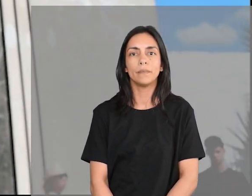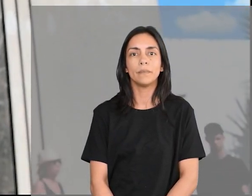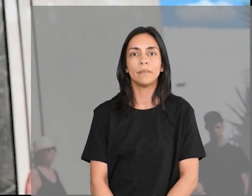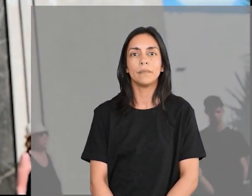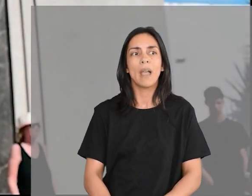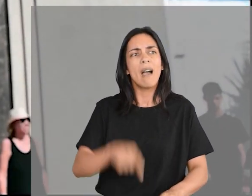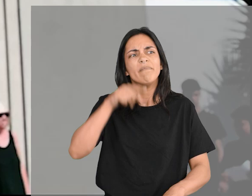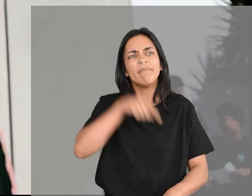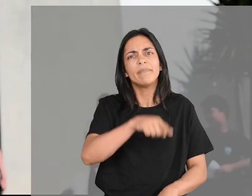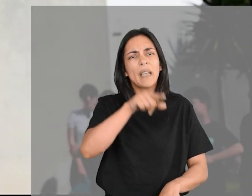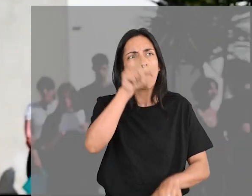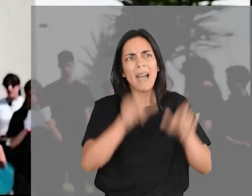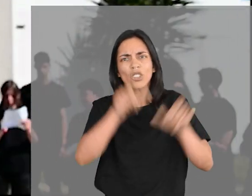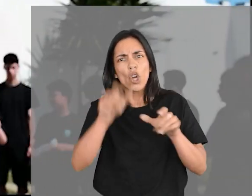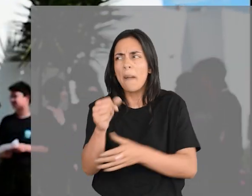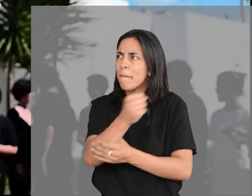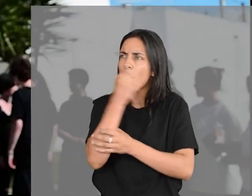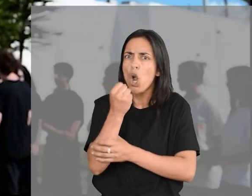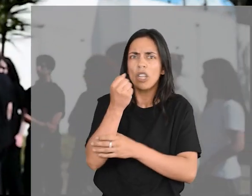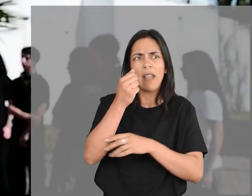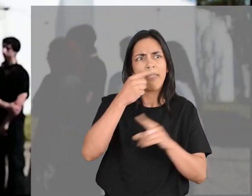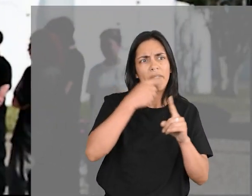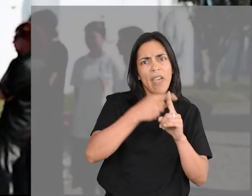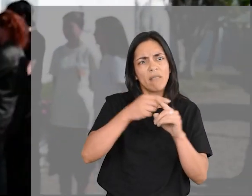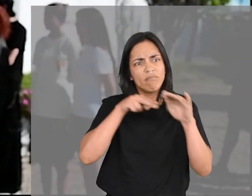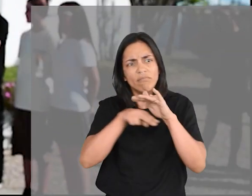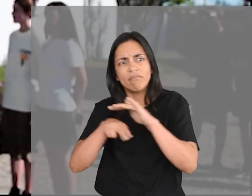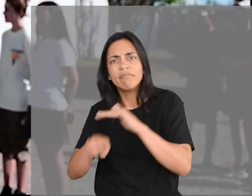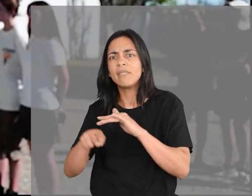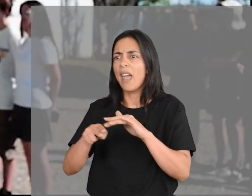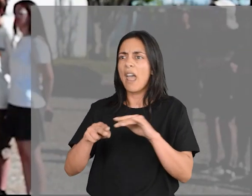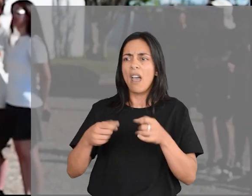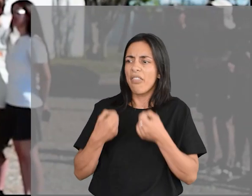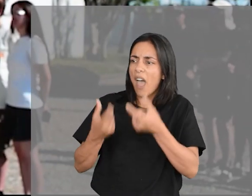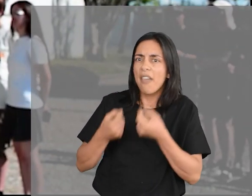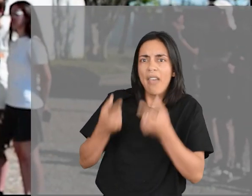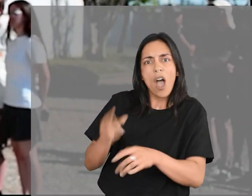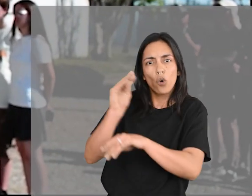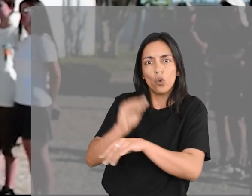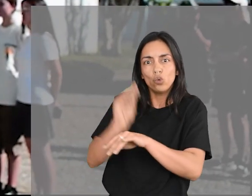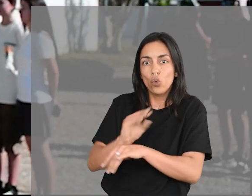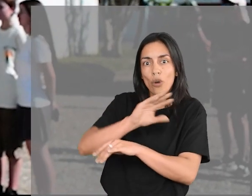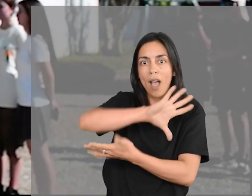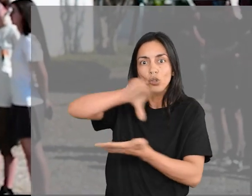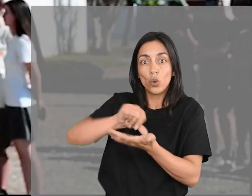Aquí yacen los restos de diferentes personalidades que han realizado ricos aportes a la cultura local, así como